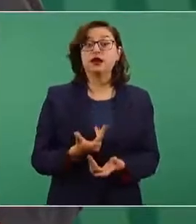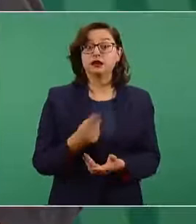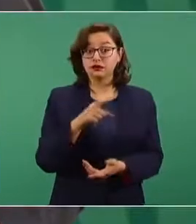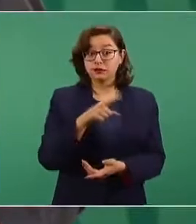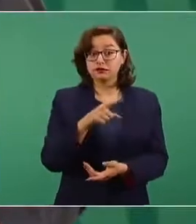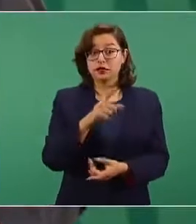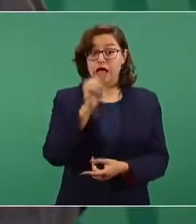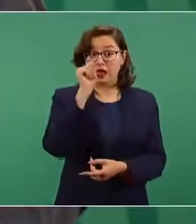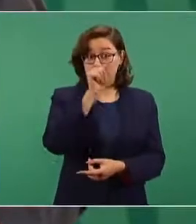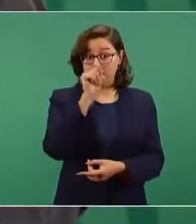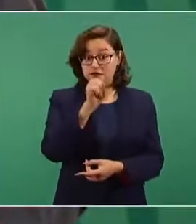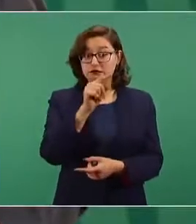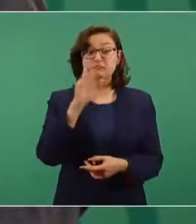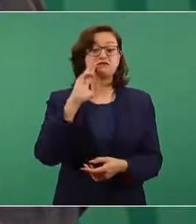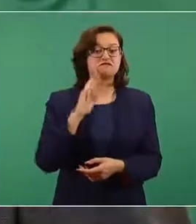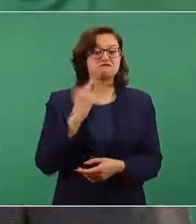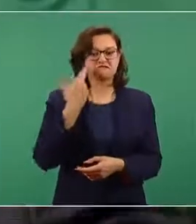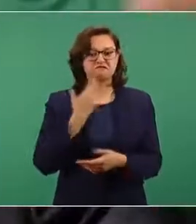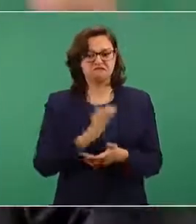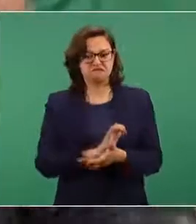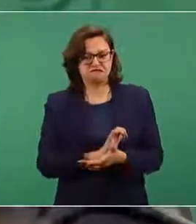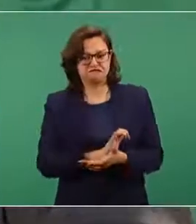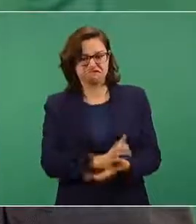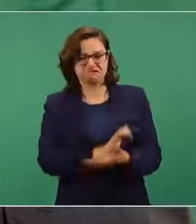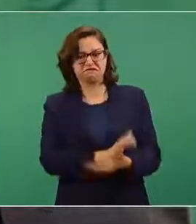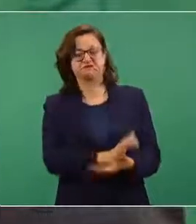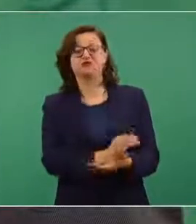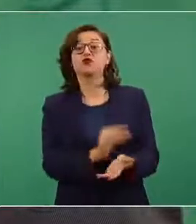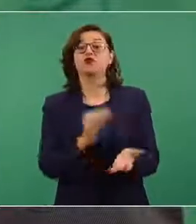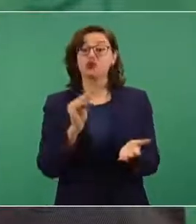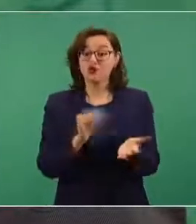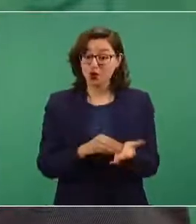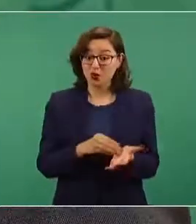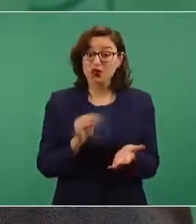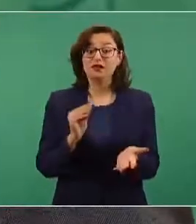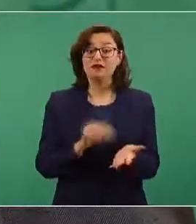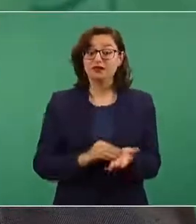racismo que vienen de lejos.